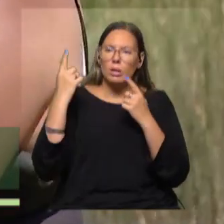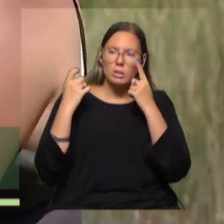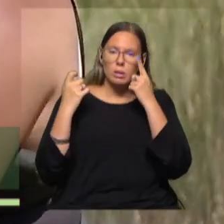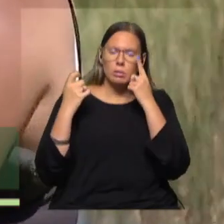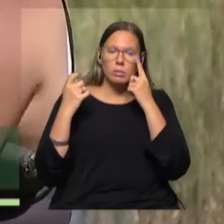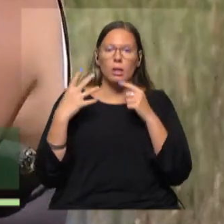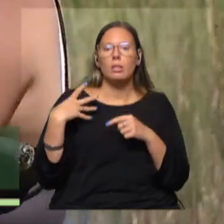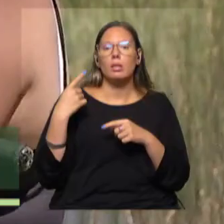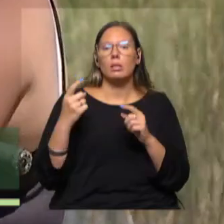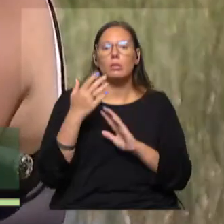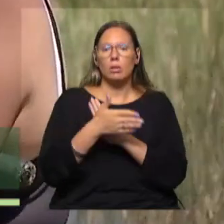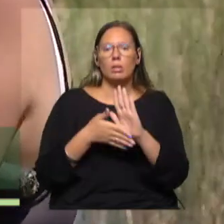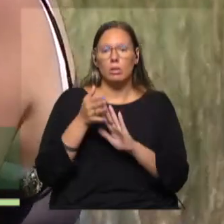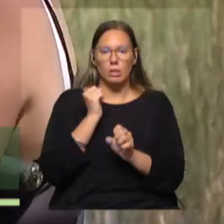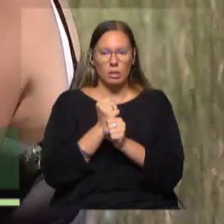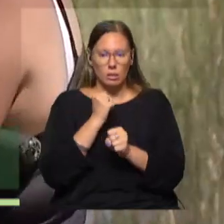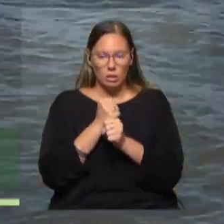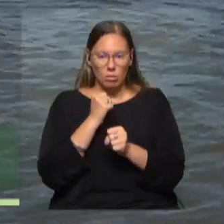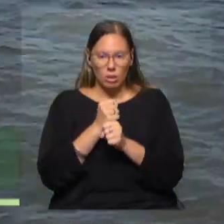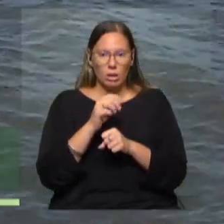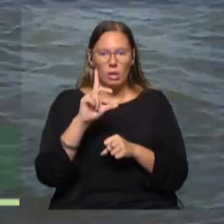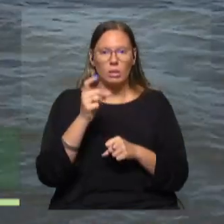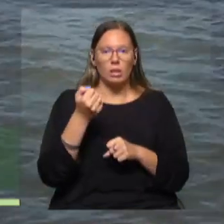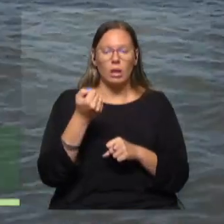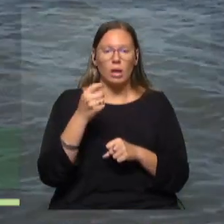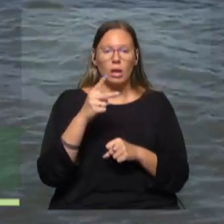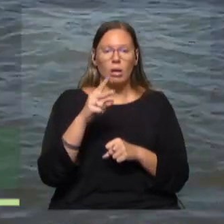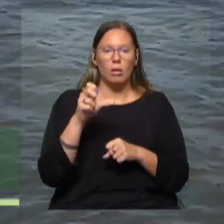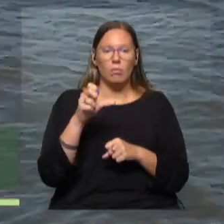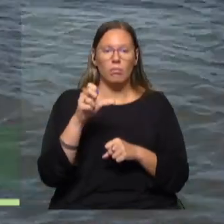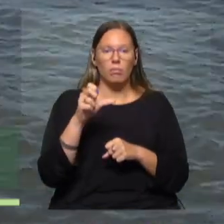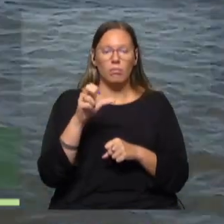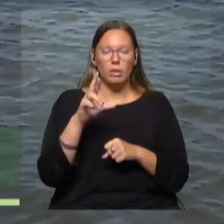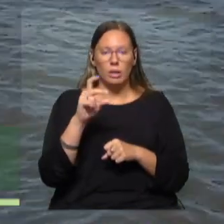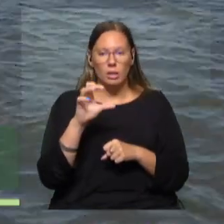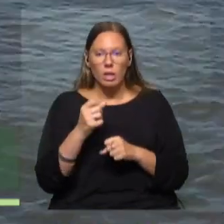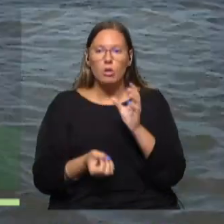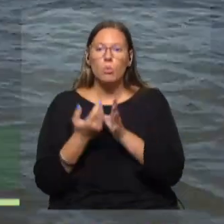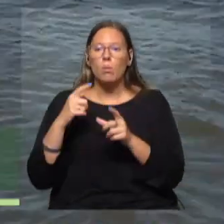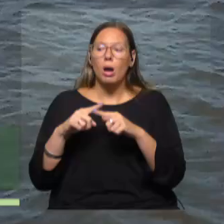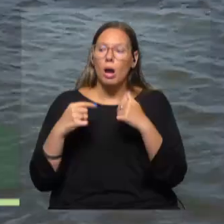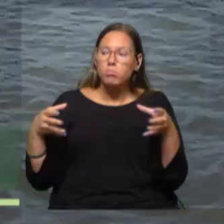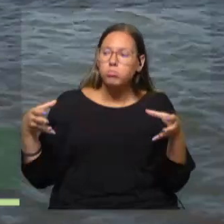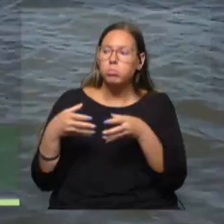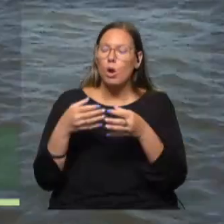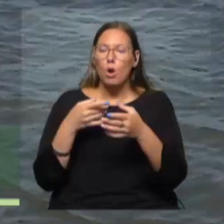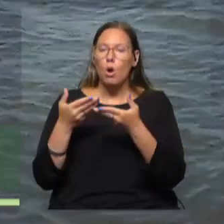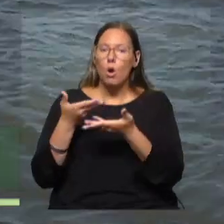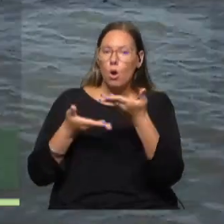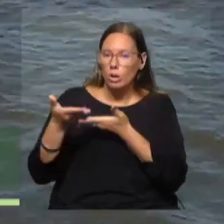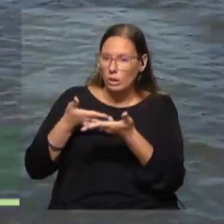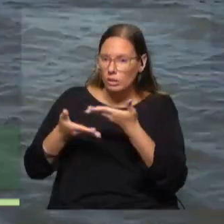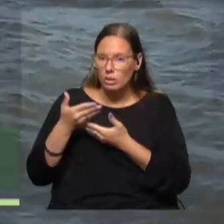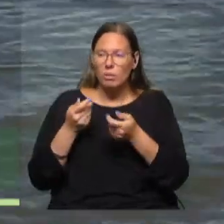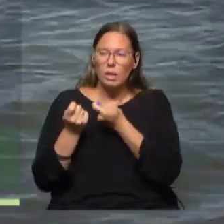el director nacional de trabajo, Federico Daverede, decía que en abril habrá una nueva ronda de negociación colectiva, pero falta mucho para